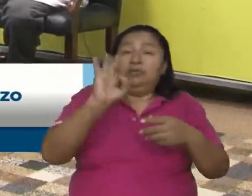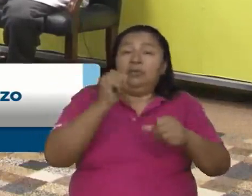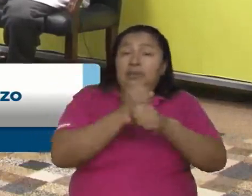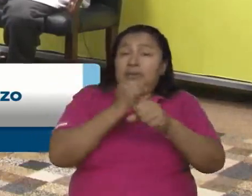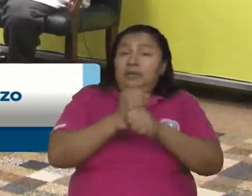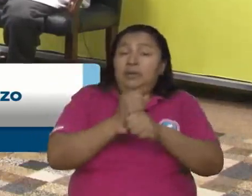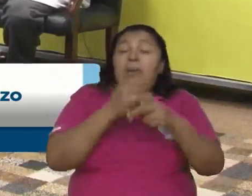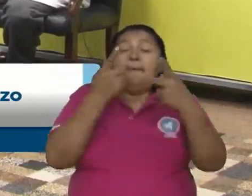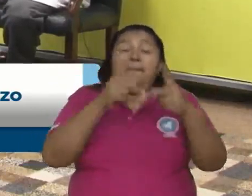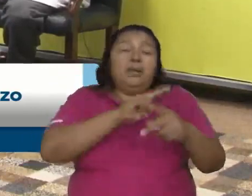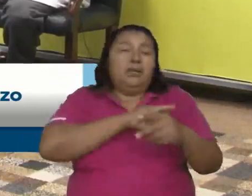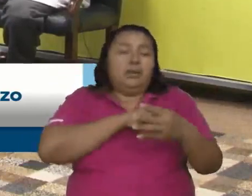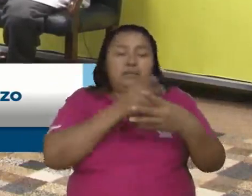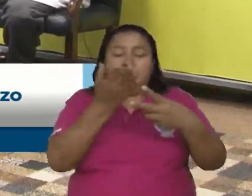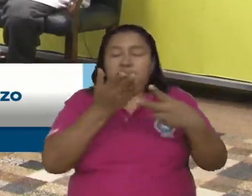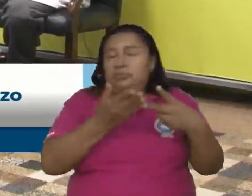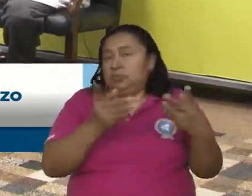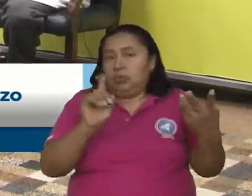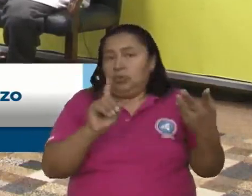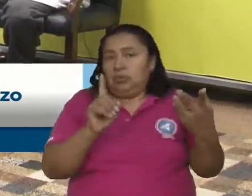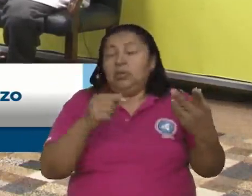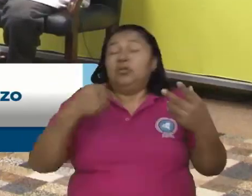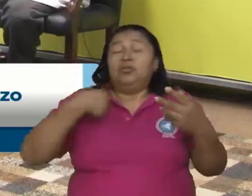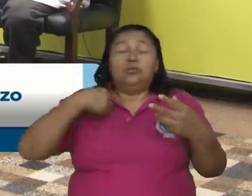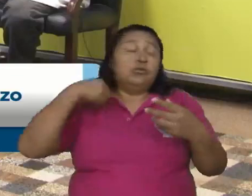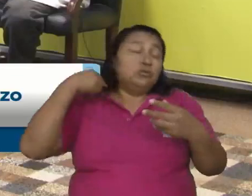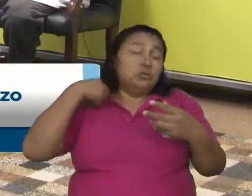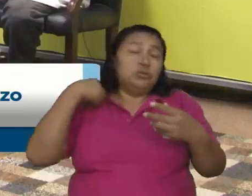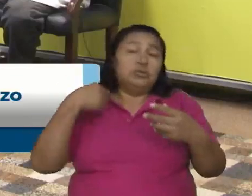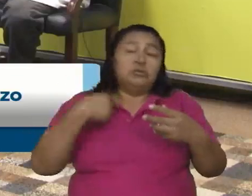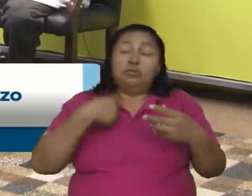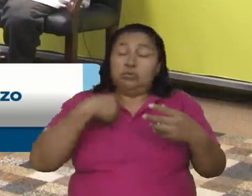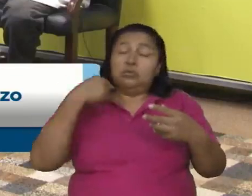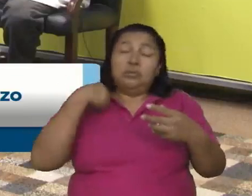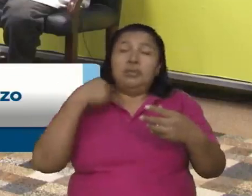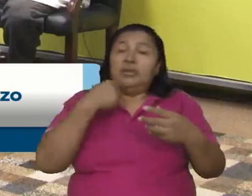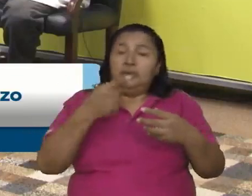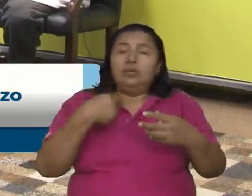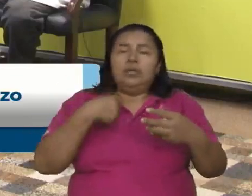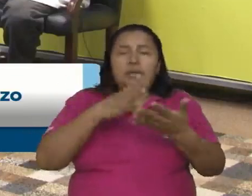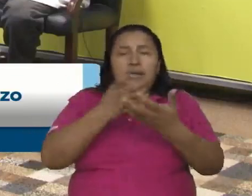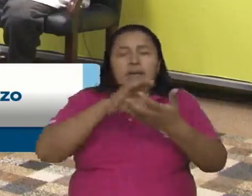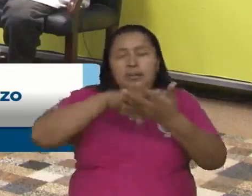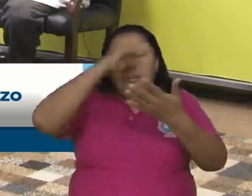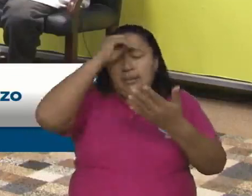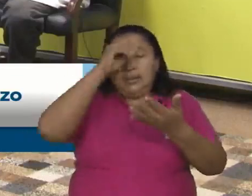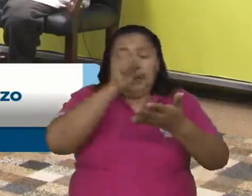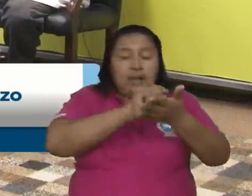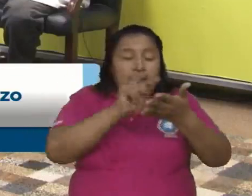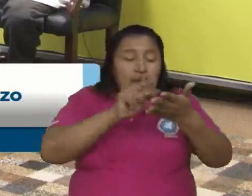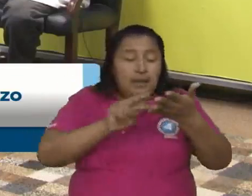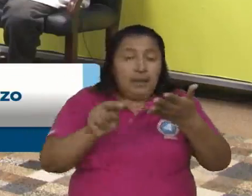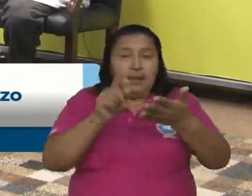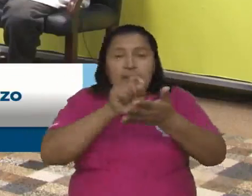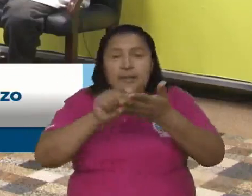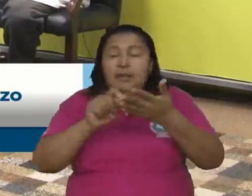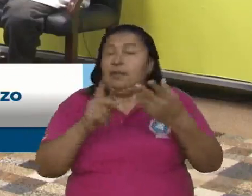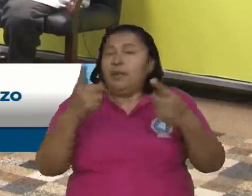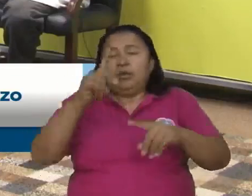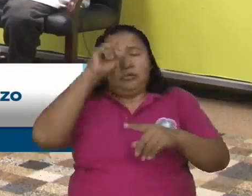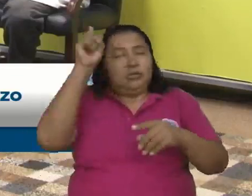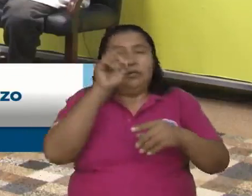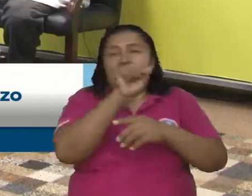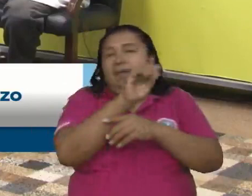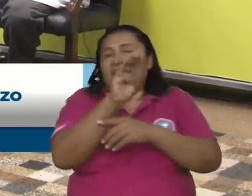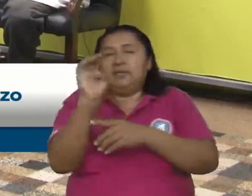que hiciste no clasificaste. Y yo siempre les digo, esto es como querer aprender a leer y escribir sin saberse el abecedario. ¿Es